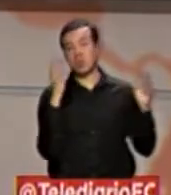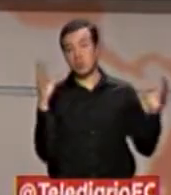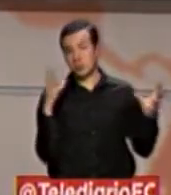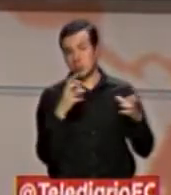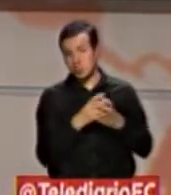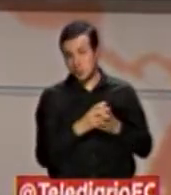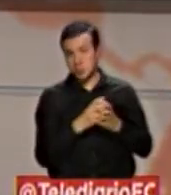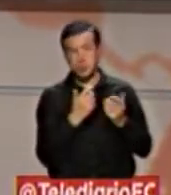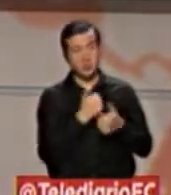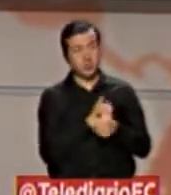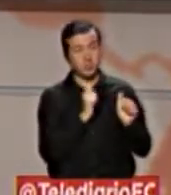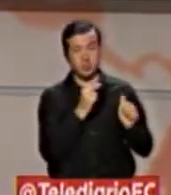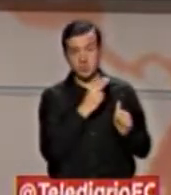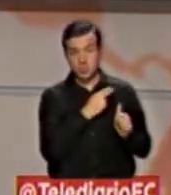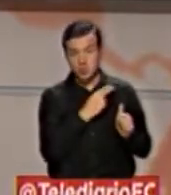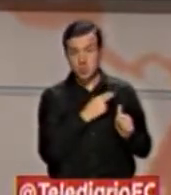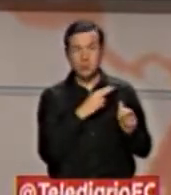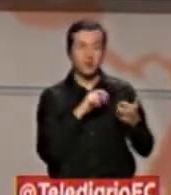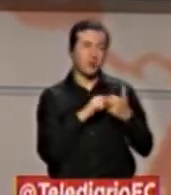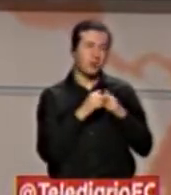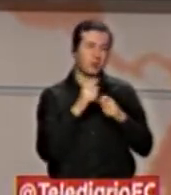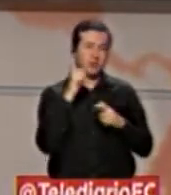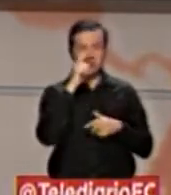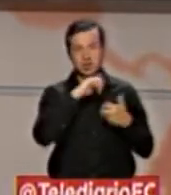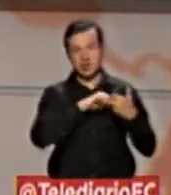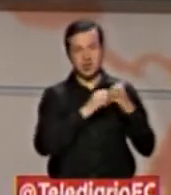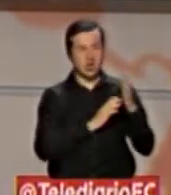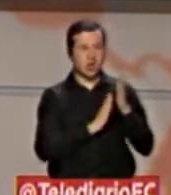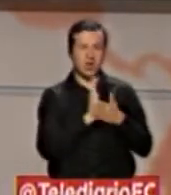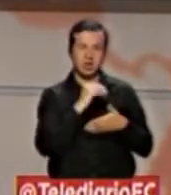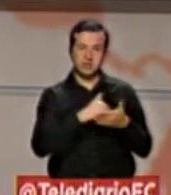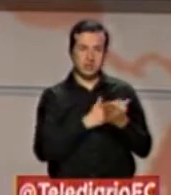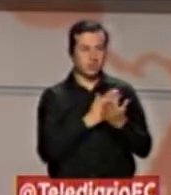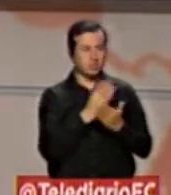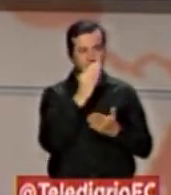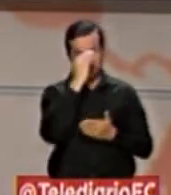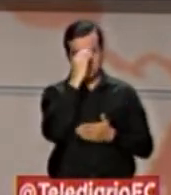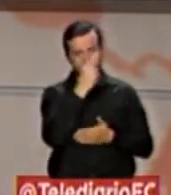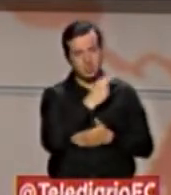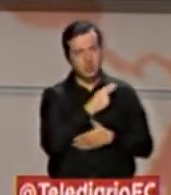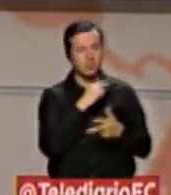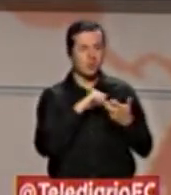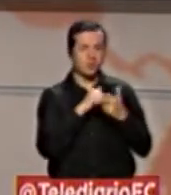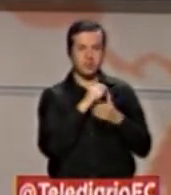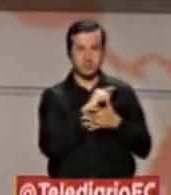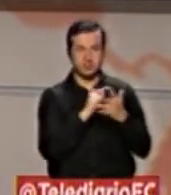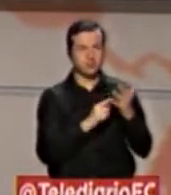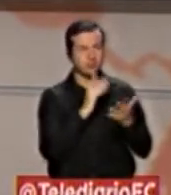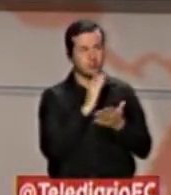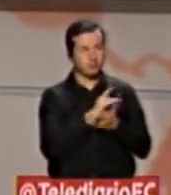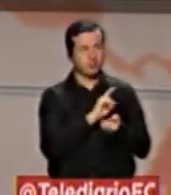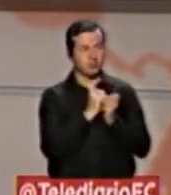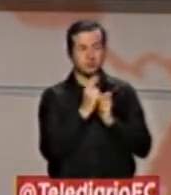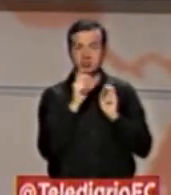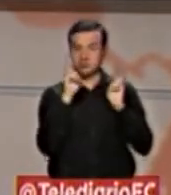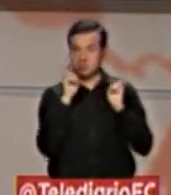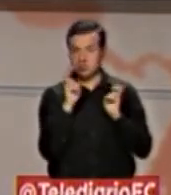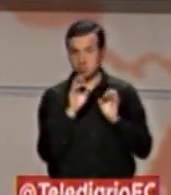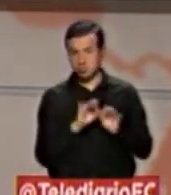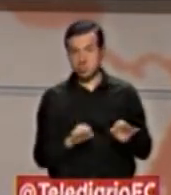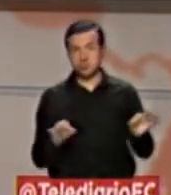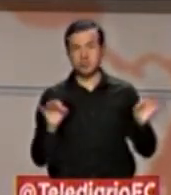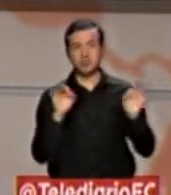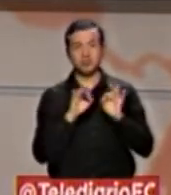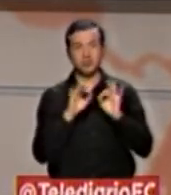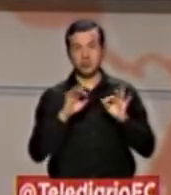asfixió la autonomía universitaria, que creó problemas en el acceso de los jóvenes a la educación universitaria. Usted me pregunta cuáles son los temas. Yo creo que fundamentalmente